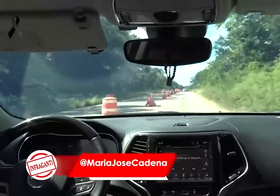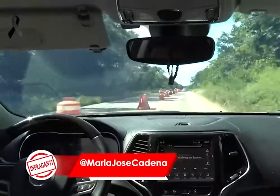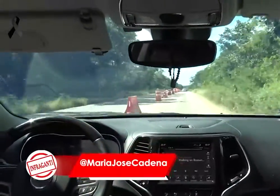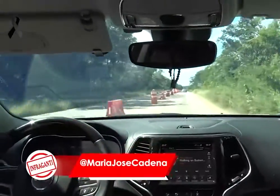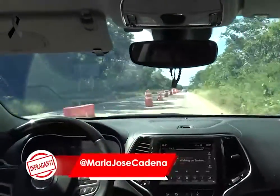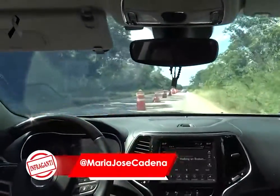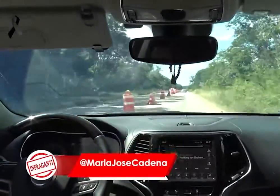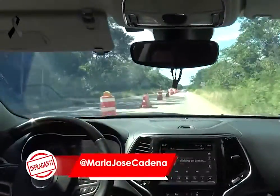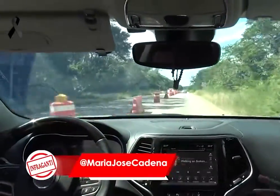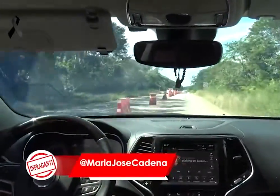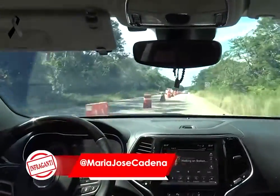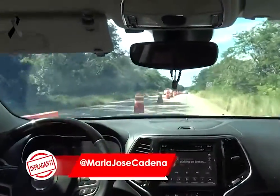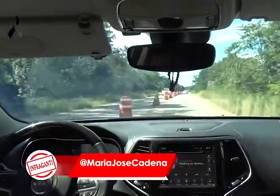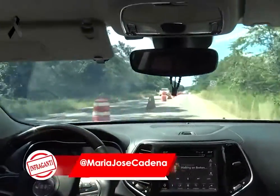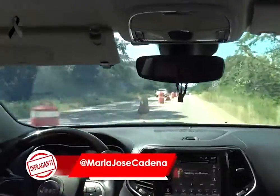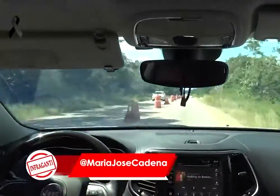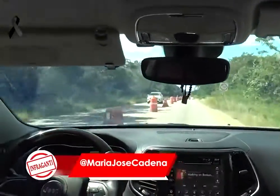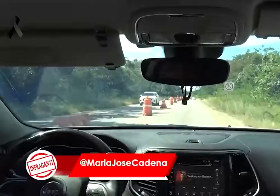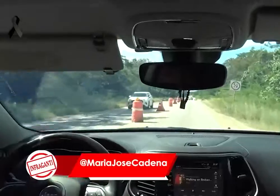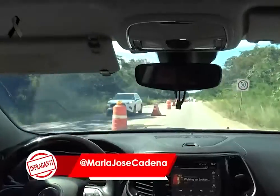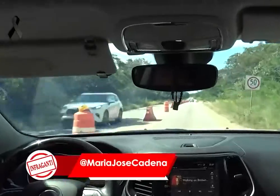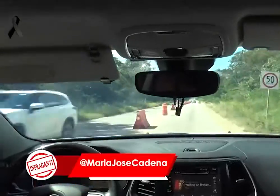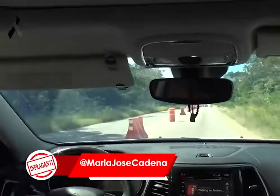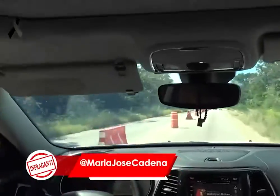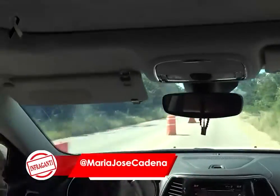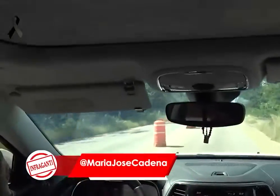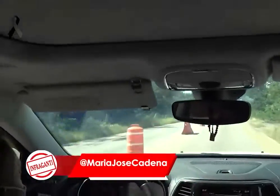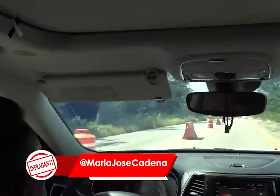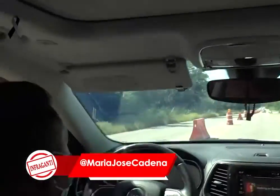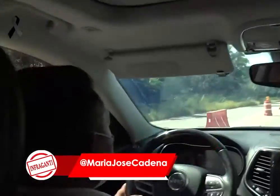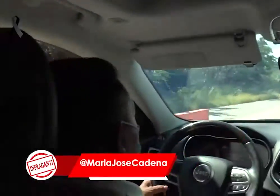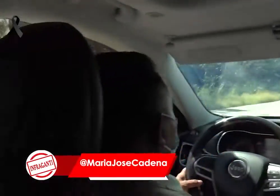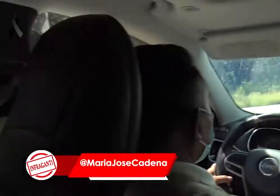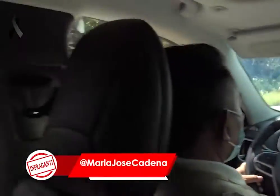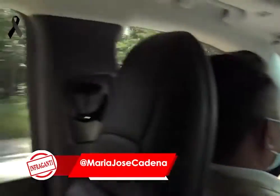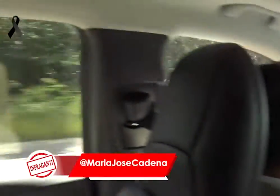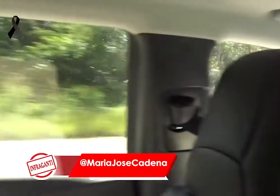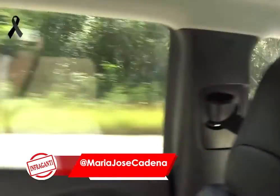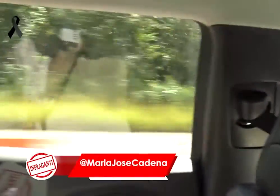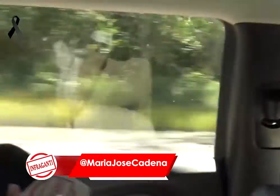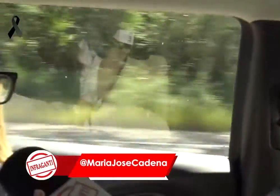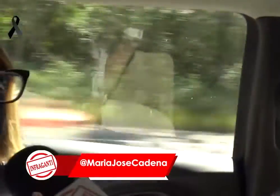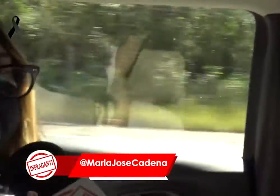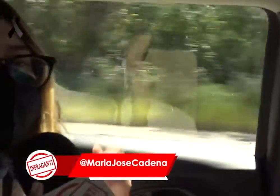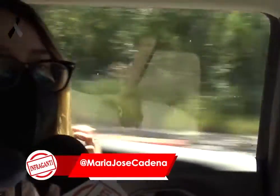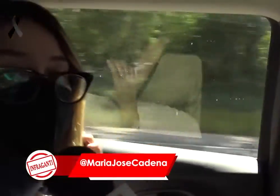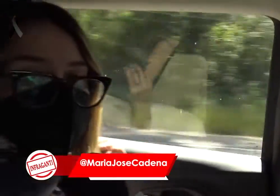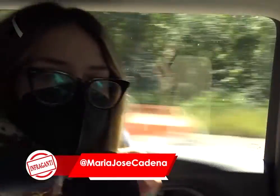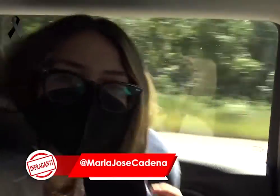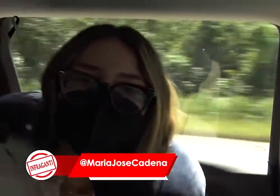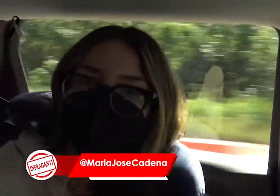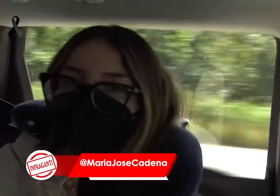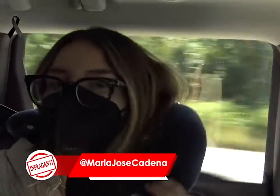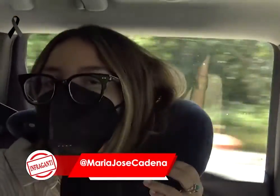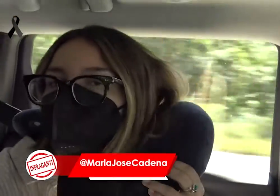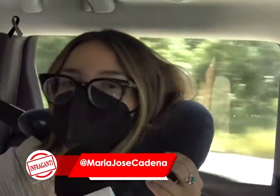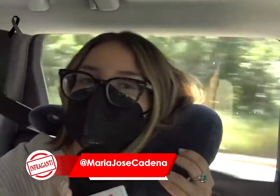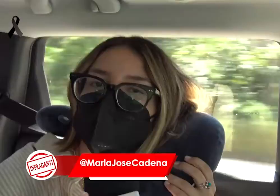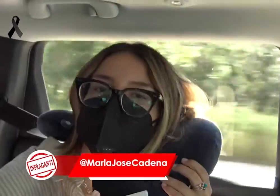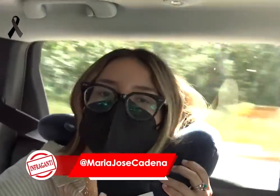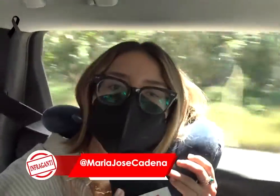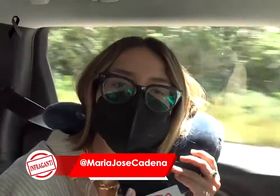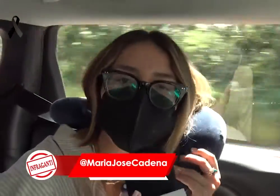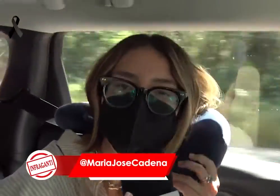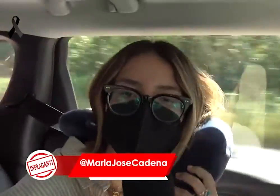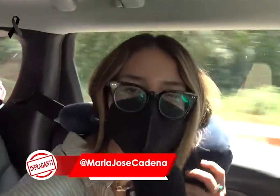va cambiando constantemente mientras va la construcción del Tren Maya en estos tramos. Aquí me ven, miren, hasta traigo